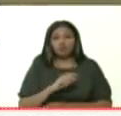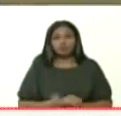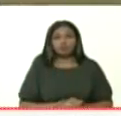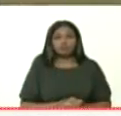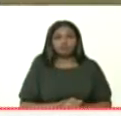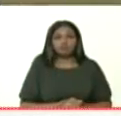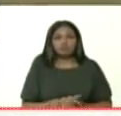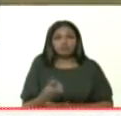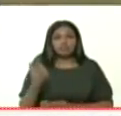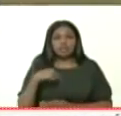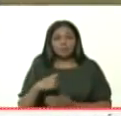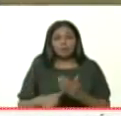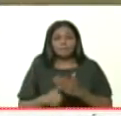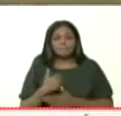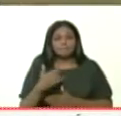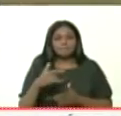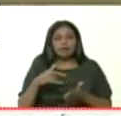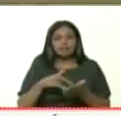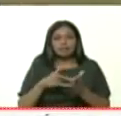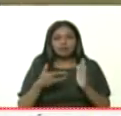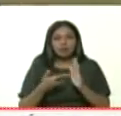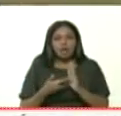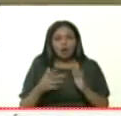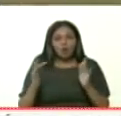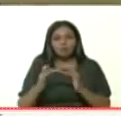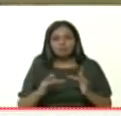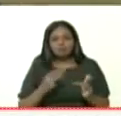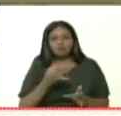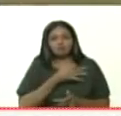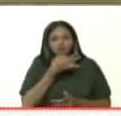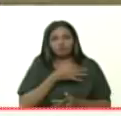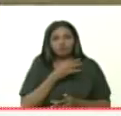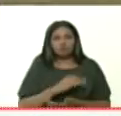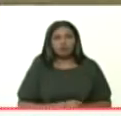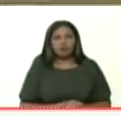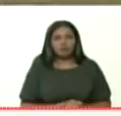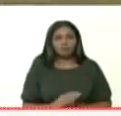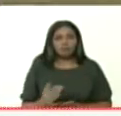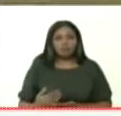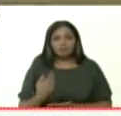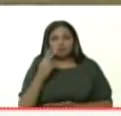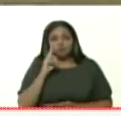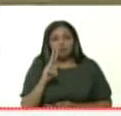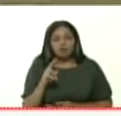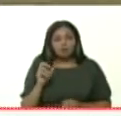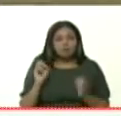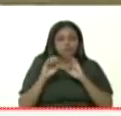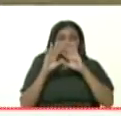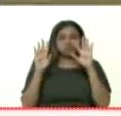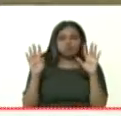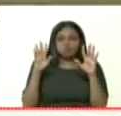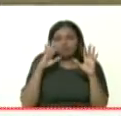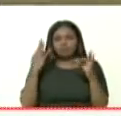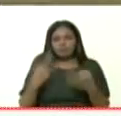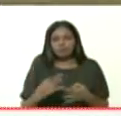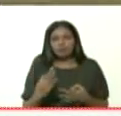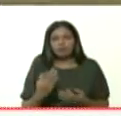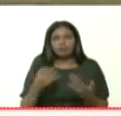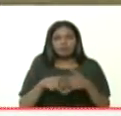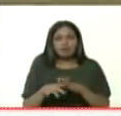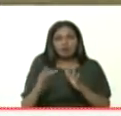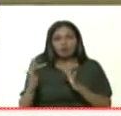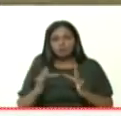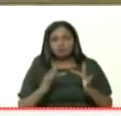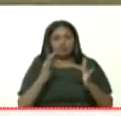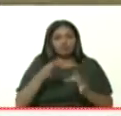Hoy tenemos las famosas redes sociales y podemos hacer milagros a través de las